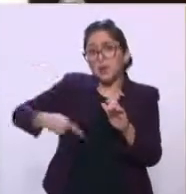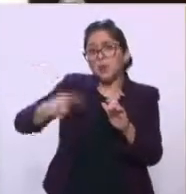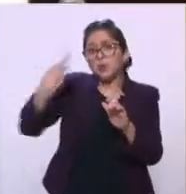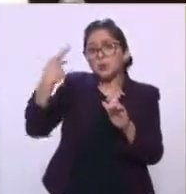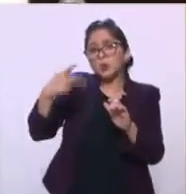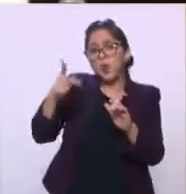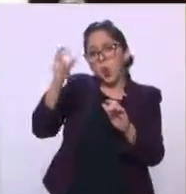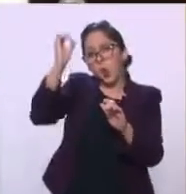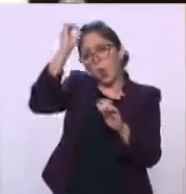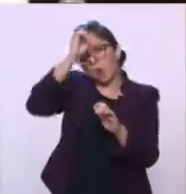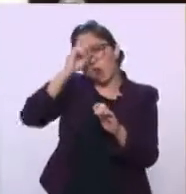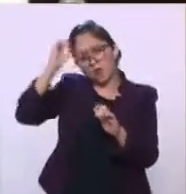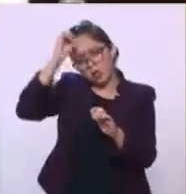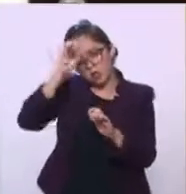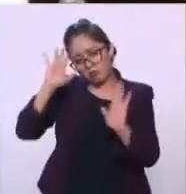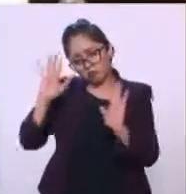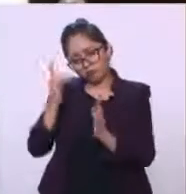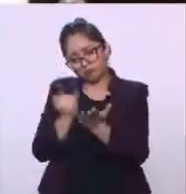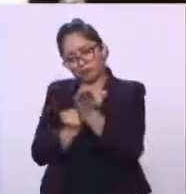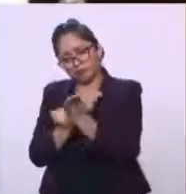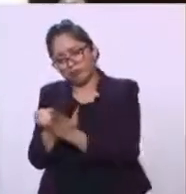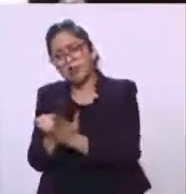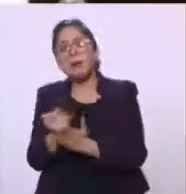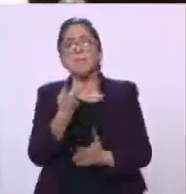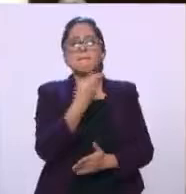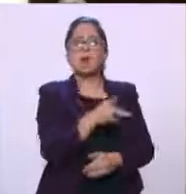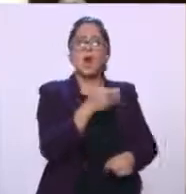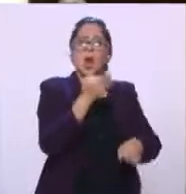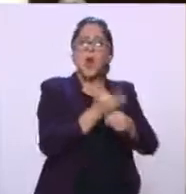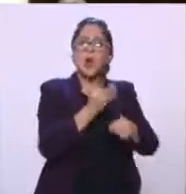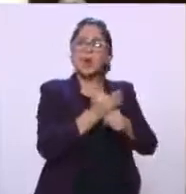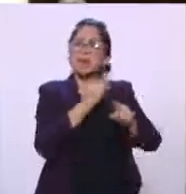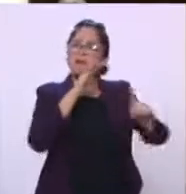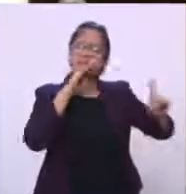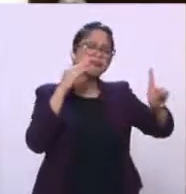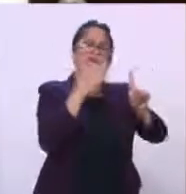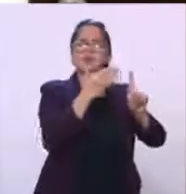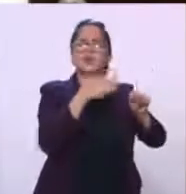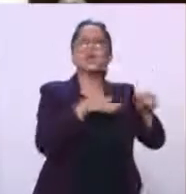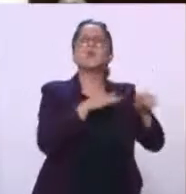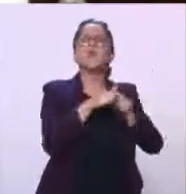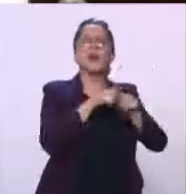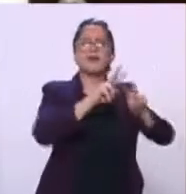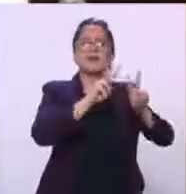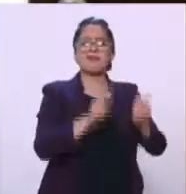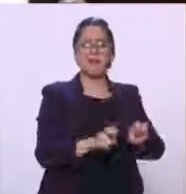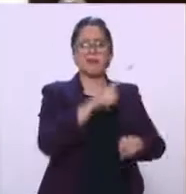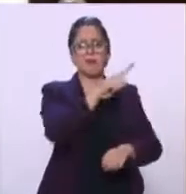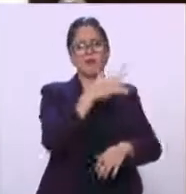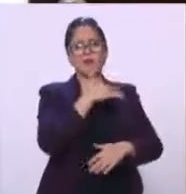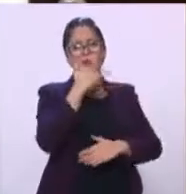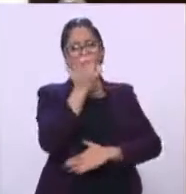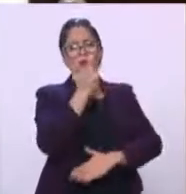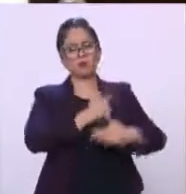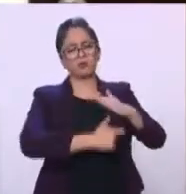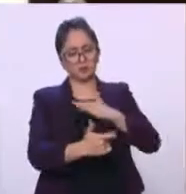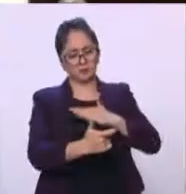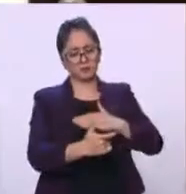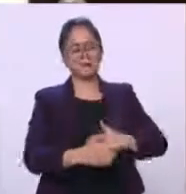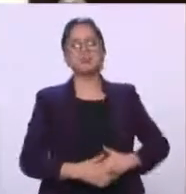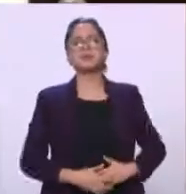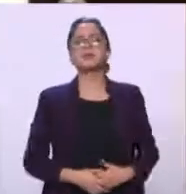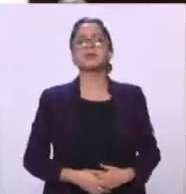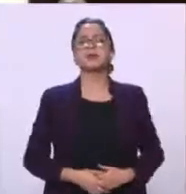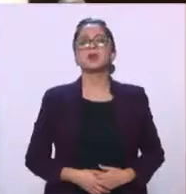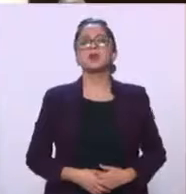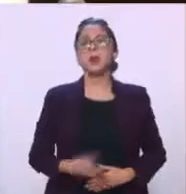que es fundamental, que en este caso estamos hablando del tema de la corrupción. Sin embargo, por otro lado, también habría que considerar